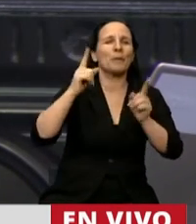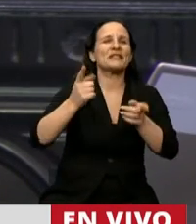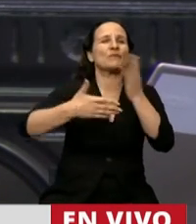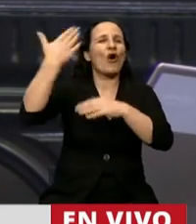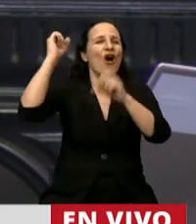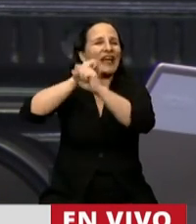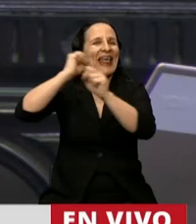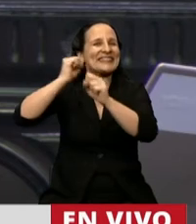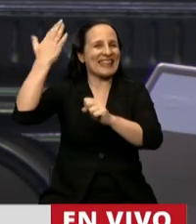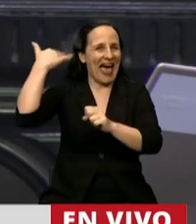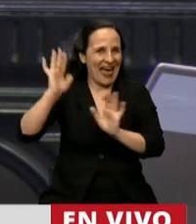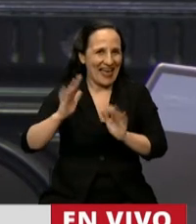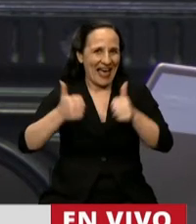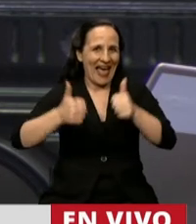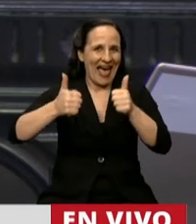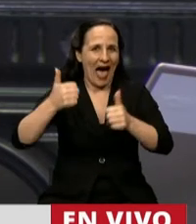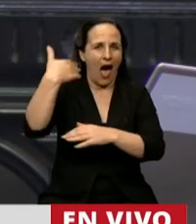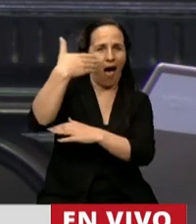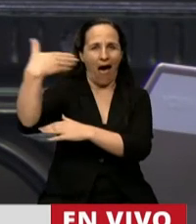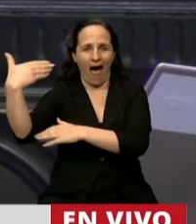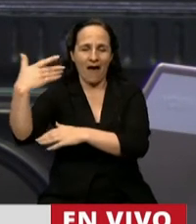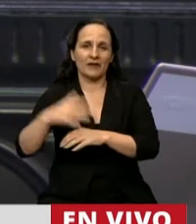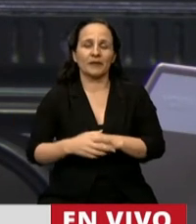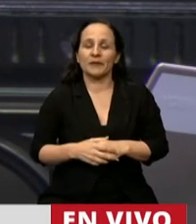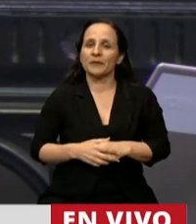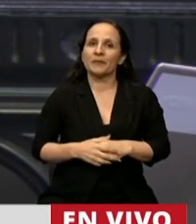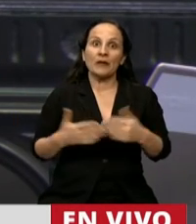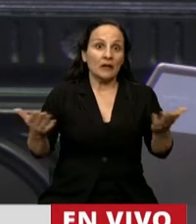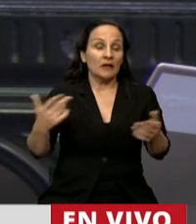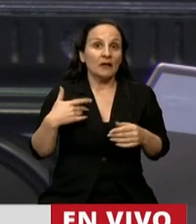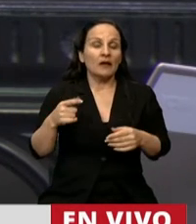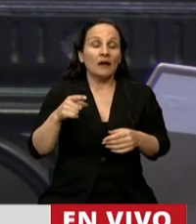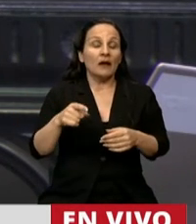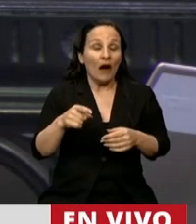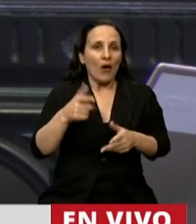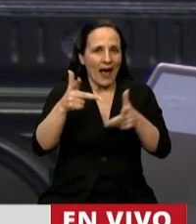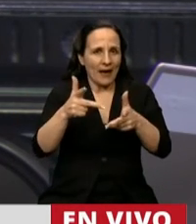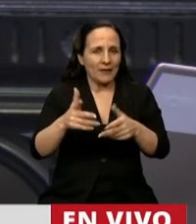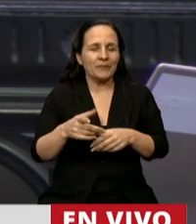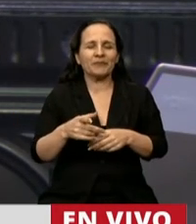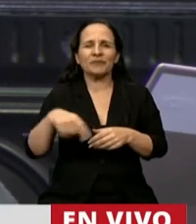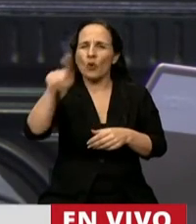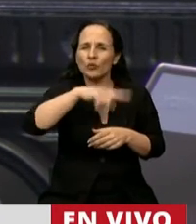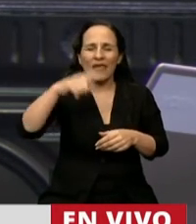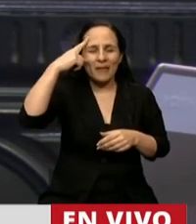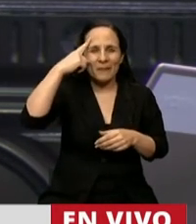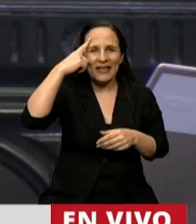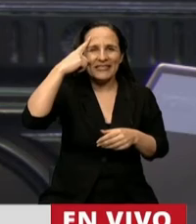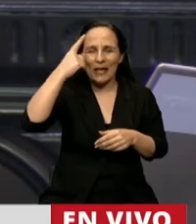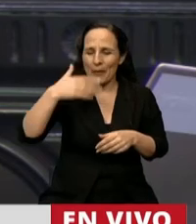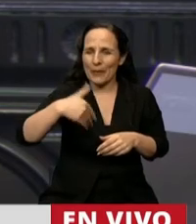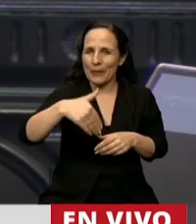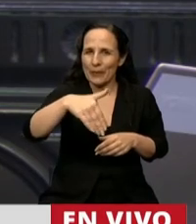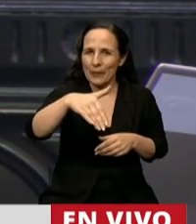griegos. No es un tema, por cierto, y ahora me voy a referir, que ustedes se imaginan que en pocos días haya una